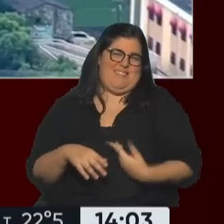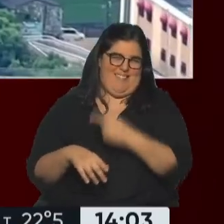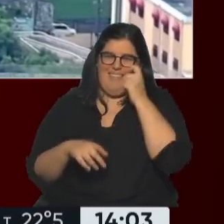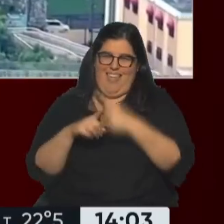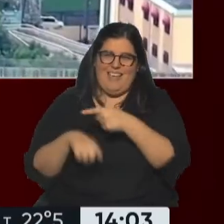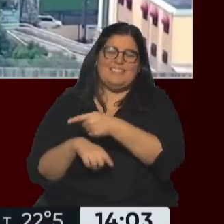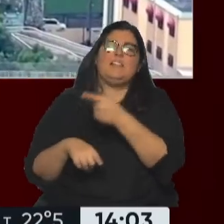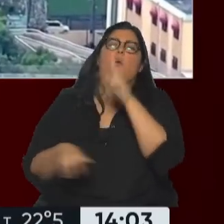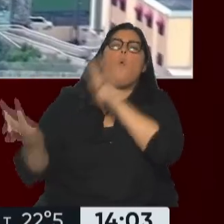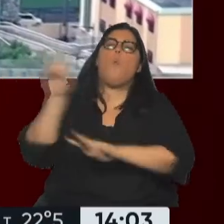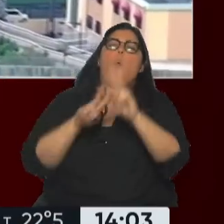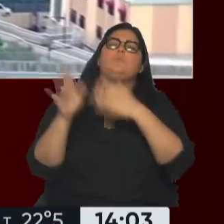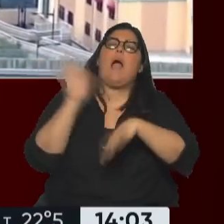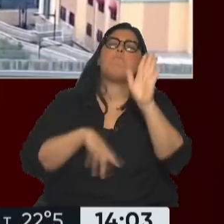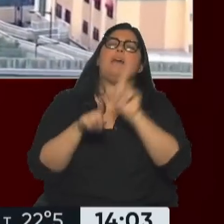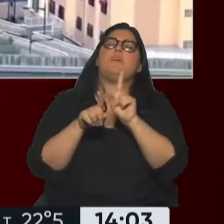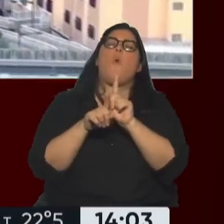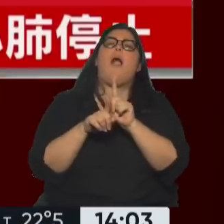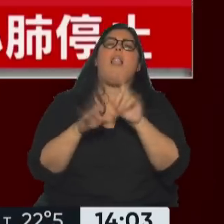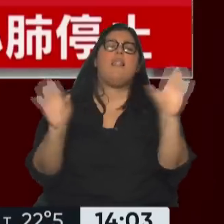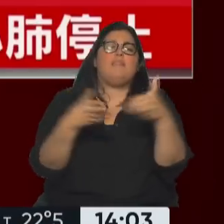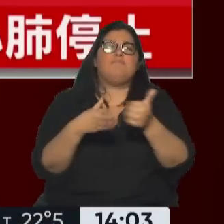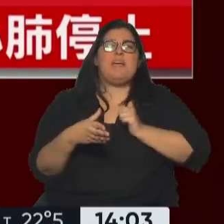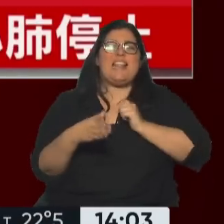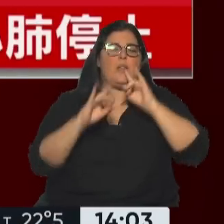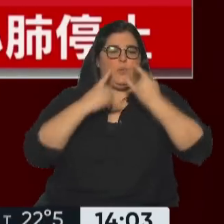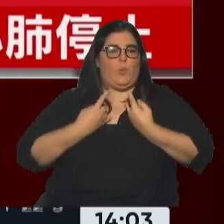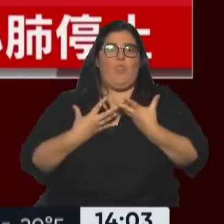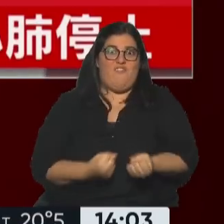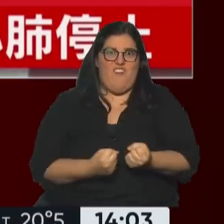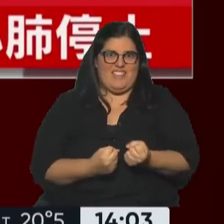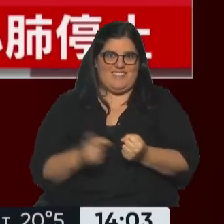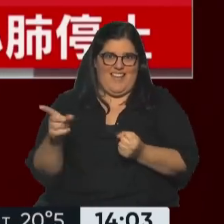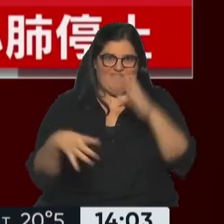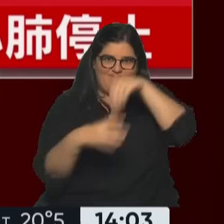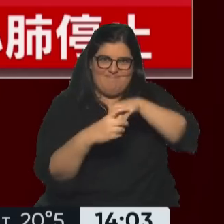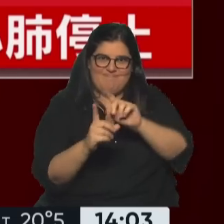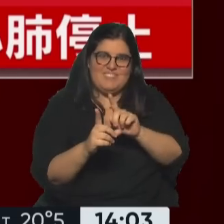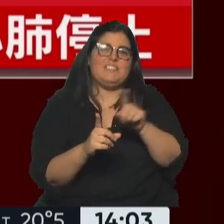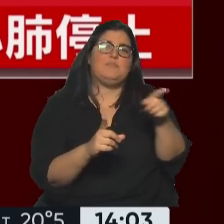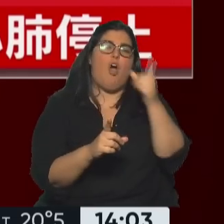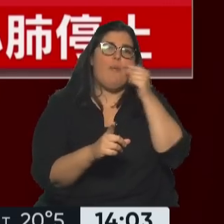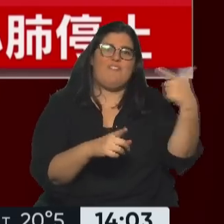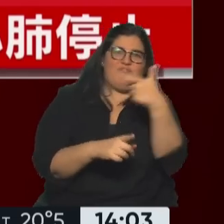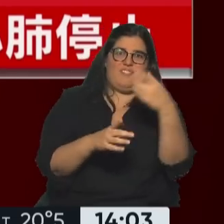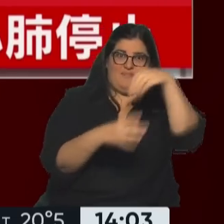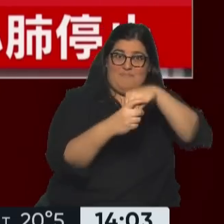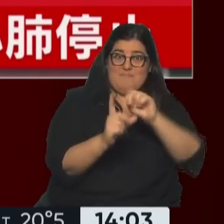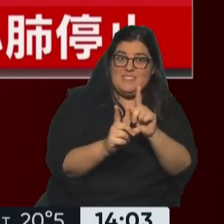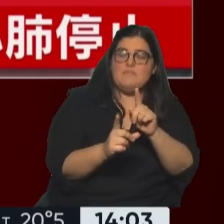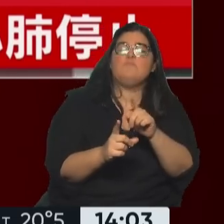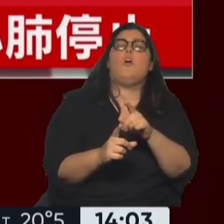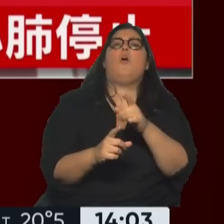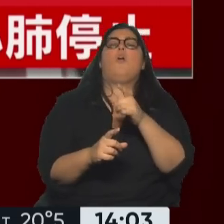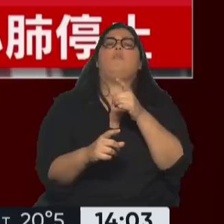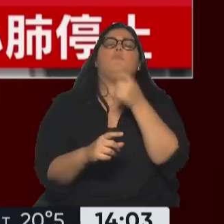buscó financiar más a estas fuerzas de autodefensas a las cuales pertenecía, además, el atacante. Es válido siempre recordar que en el caso de